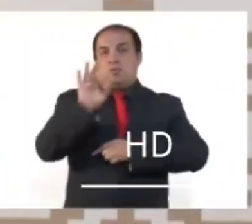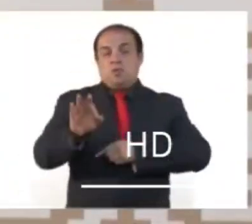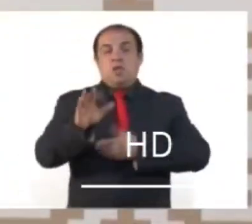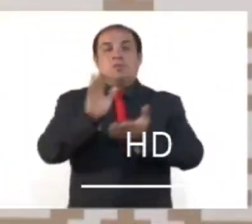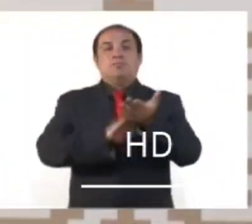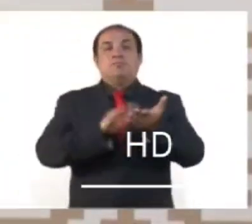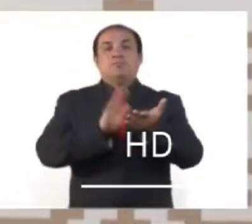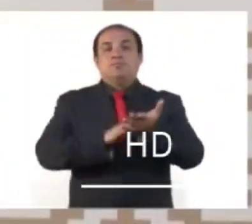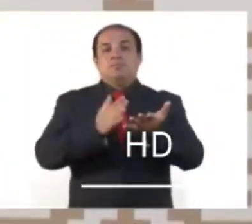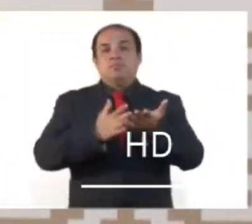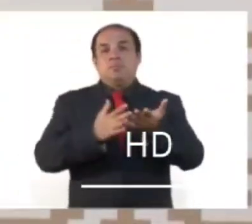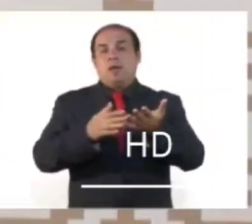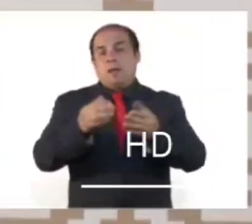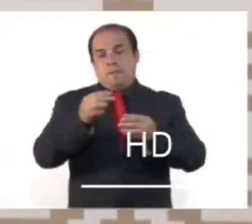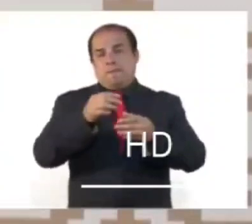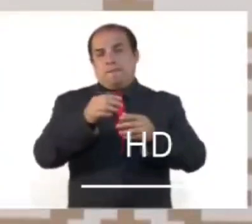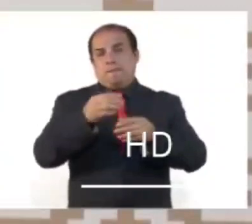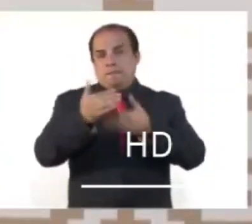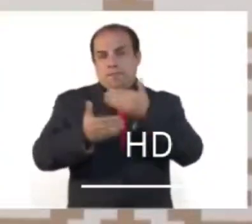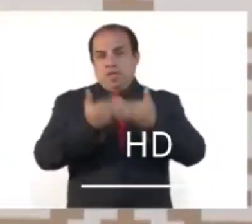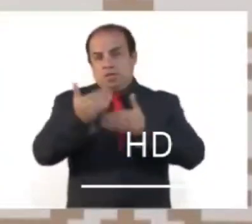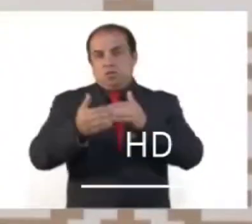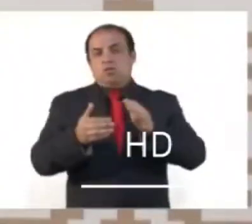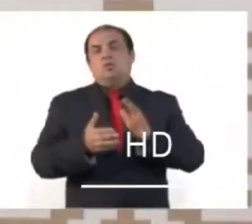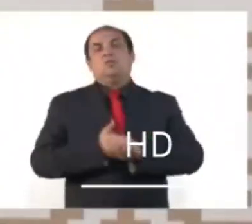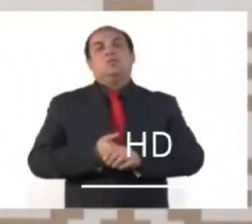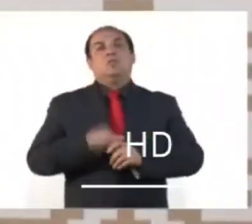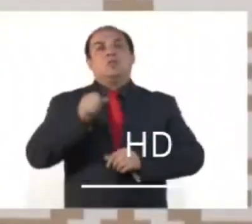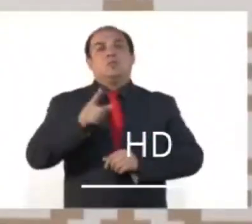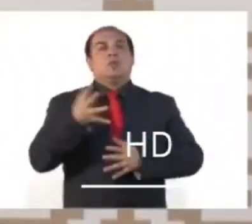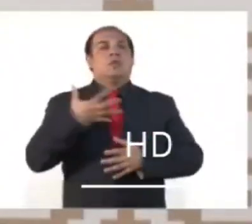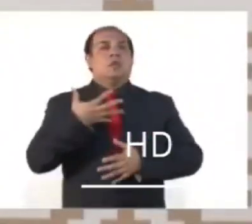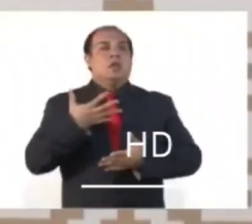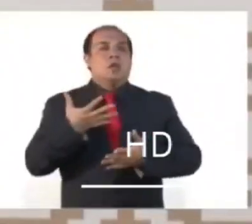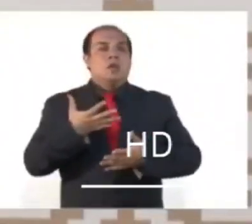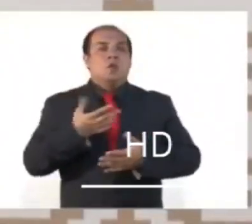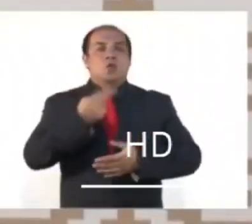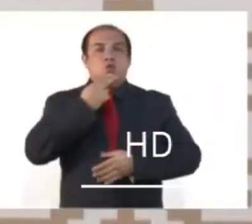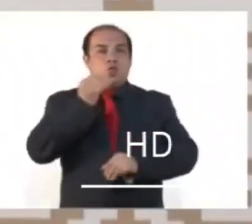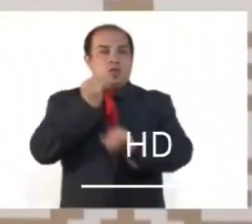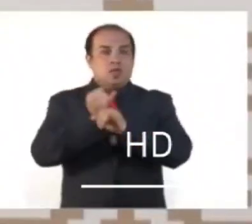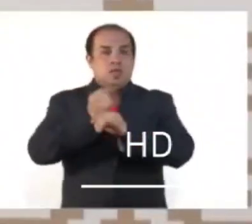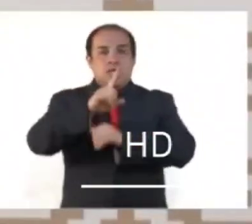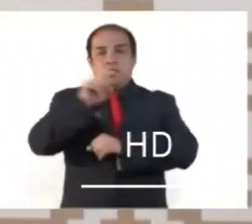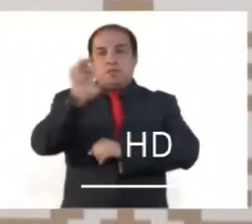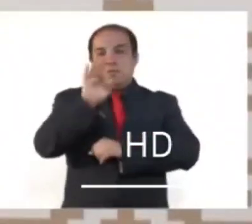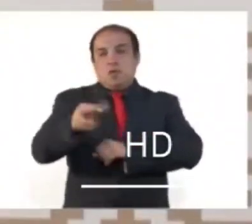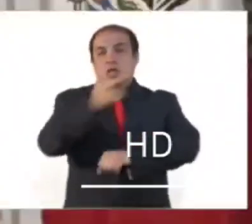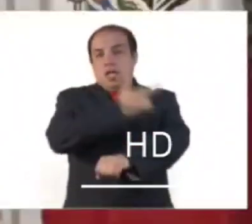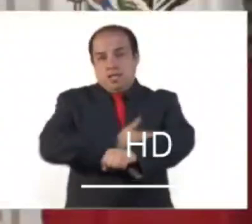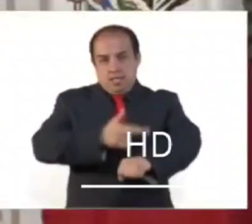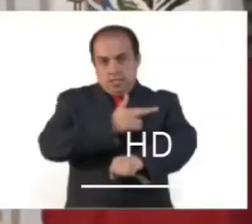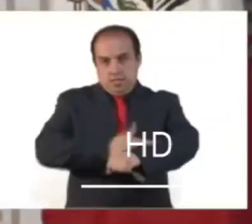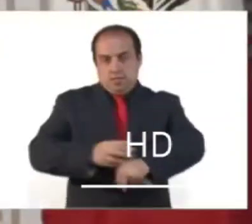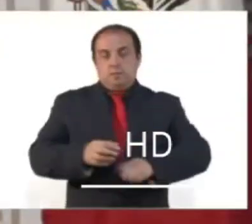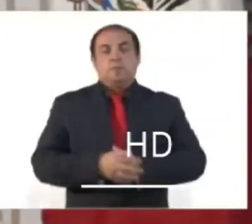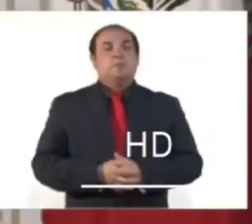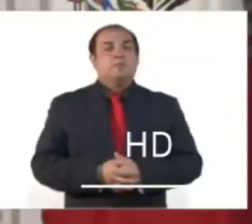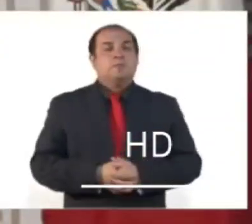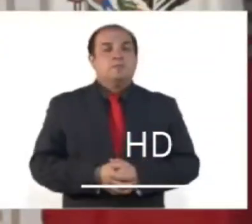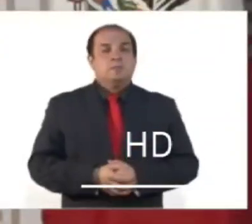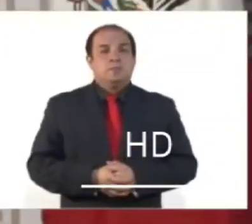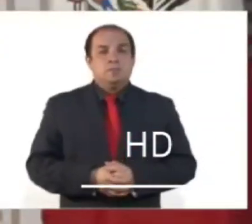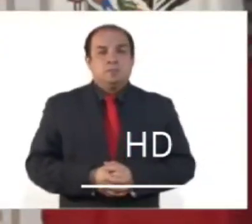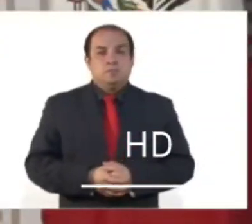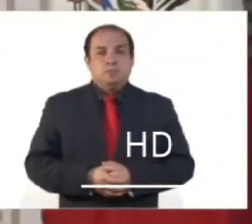40% de requisitos y la digitalización de un 100% de dichos trámites. Con